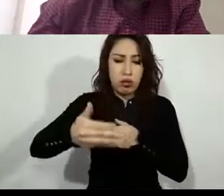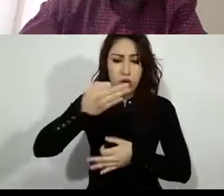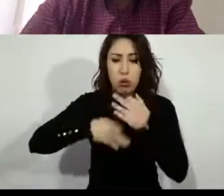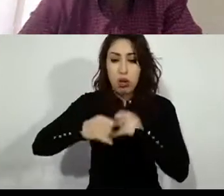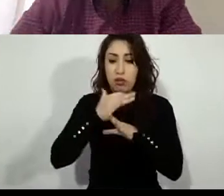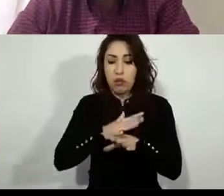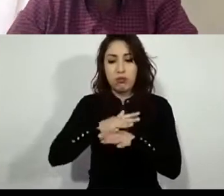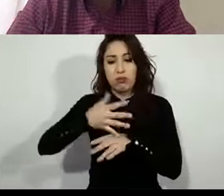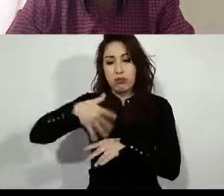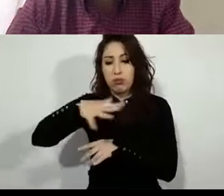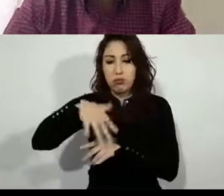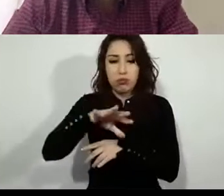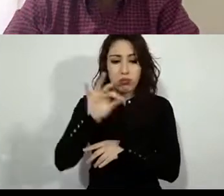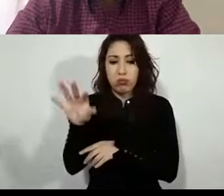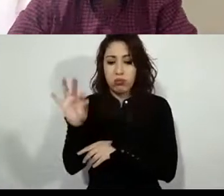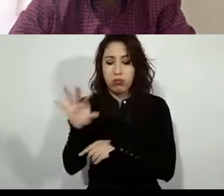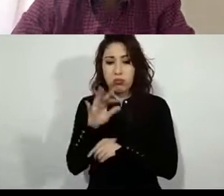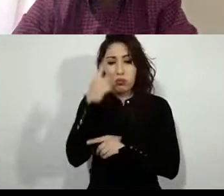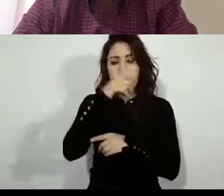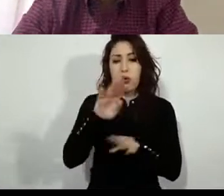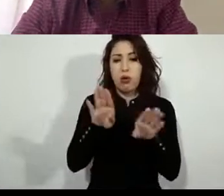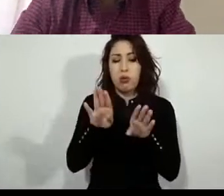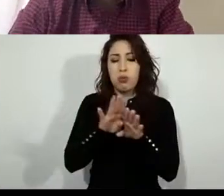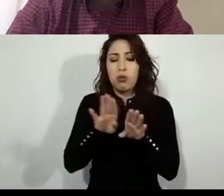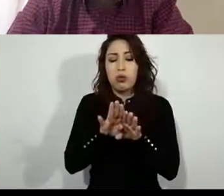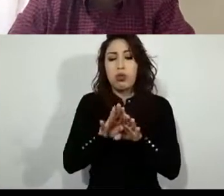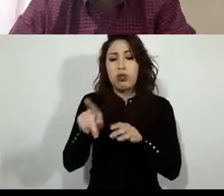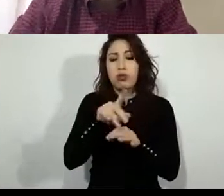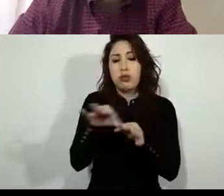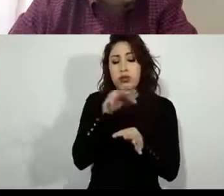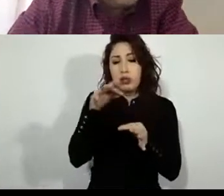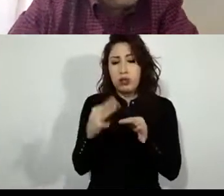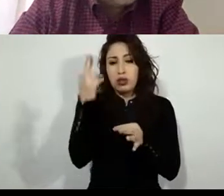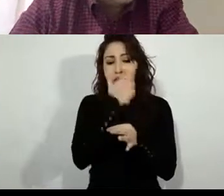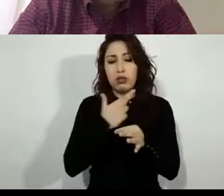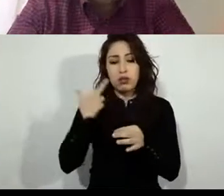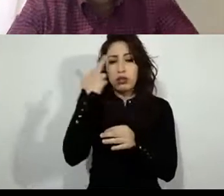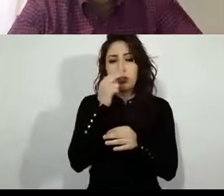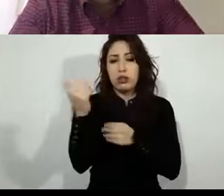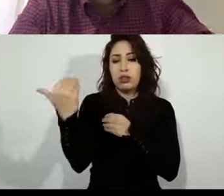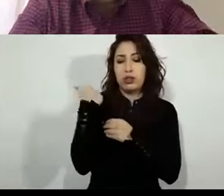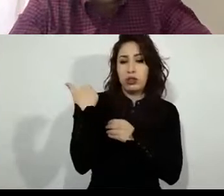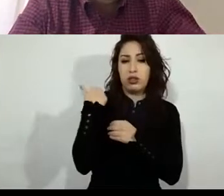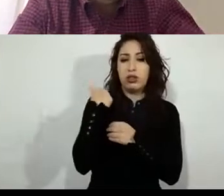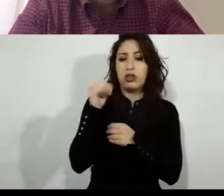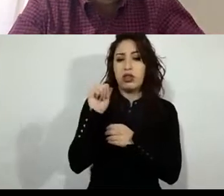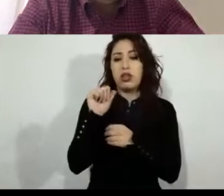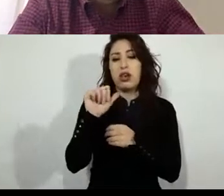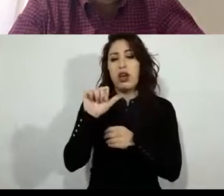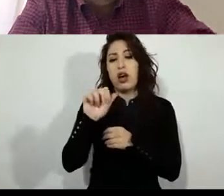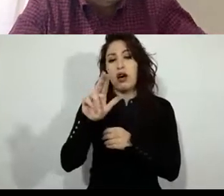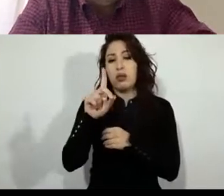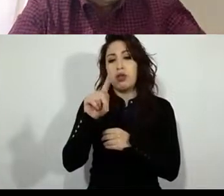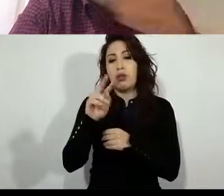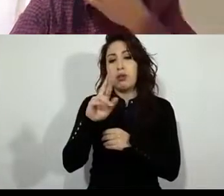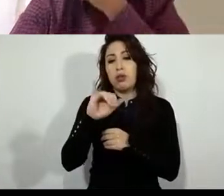observaciones y recomendaciones por parte de los dos órganos fiscalizadores, que es la Auditoría Superior de la Federación y